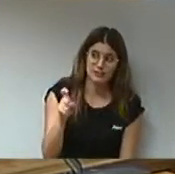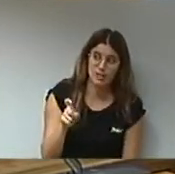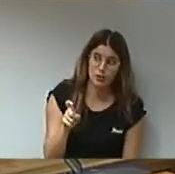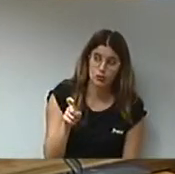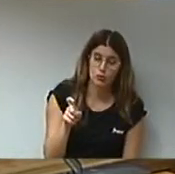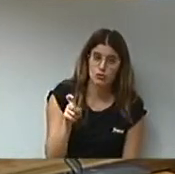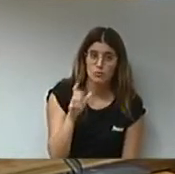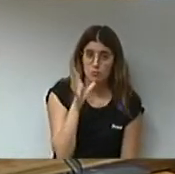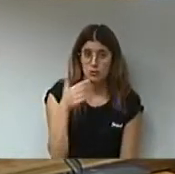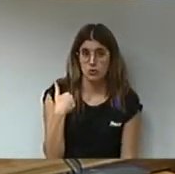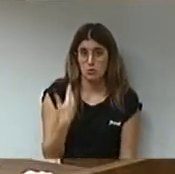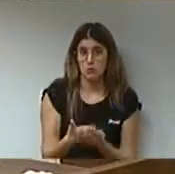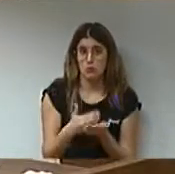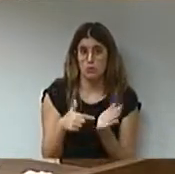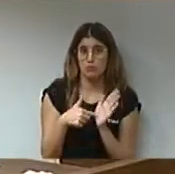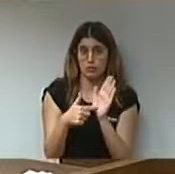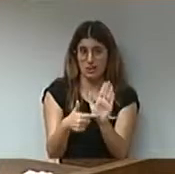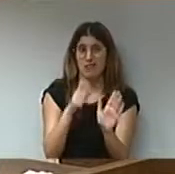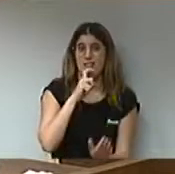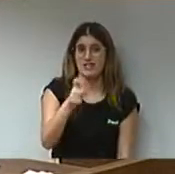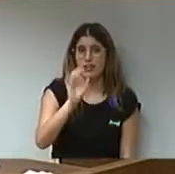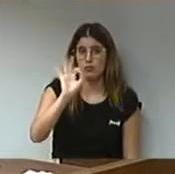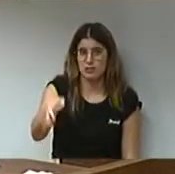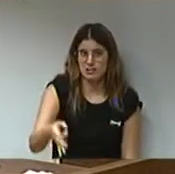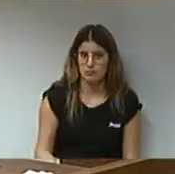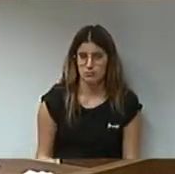Yo puedo hoy demostrar aquí que sí, avisaron.